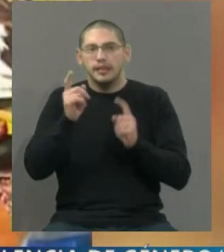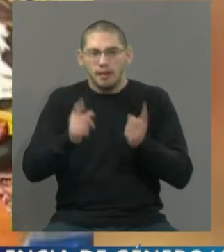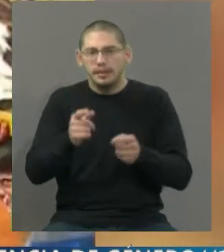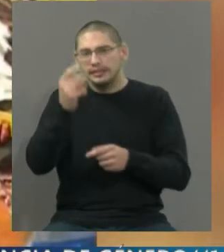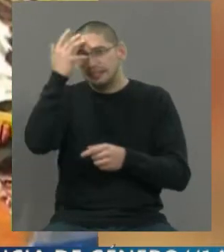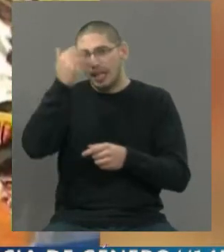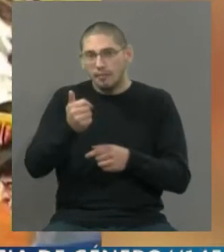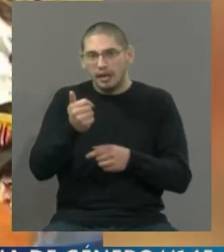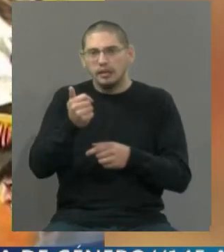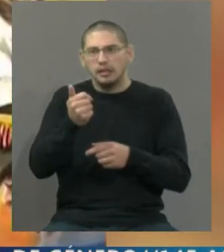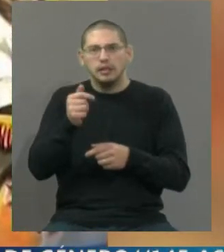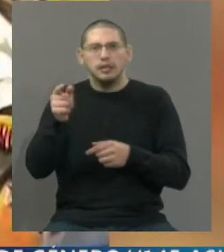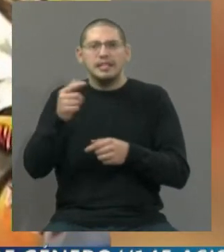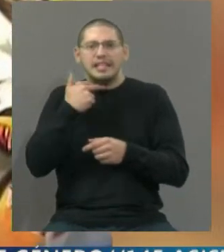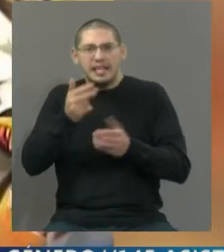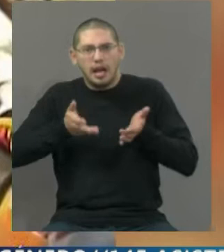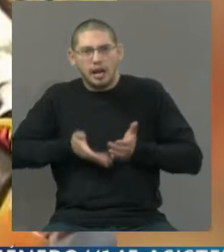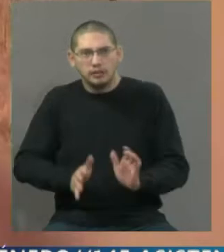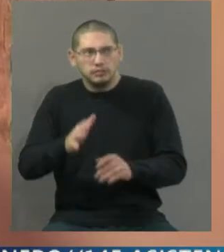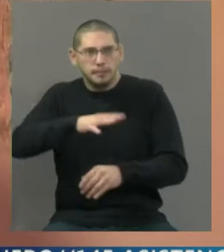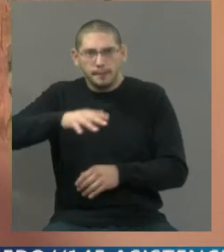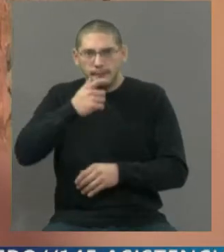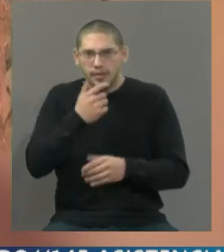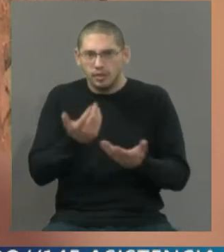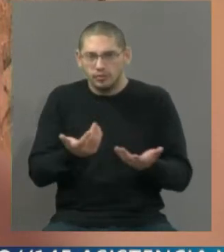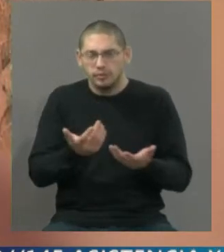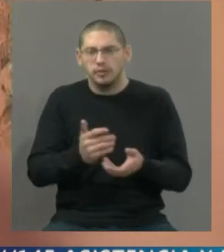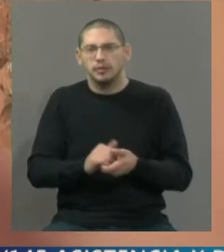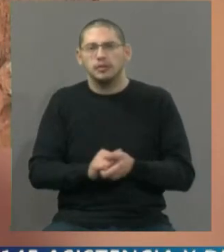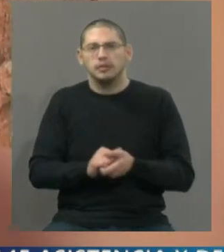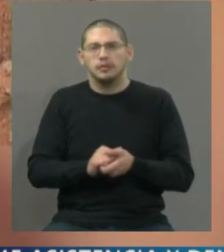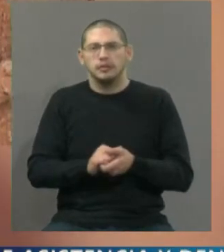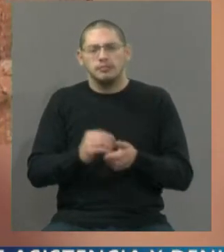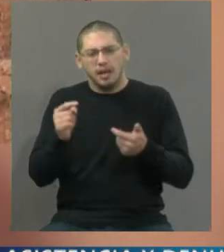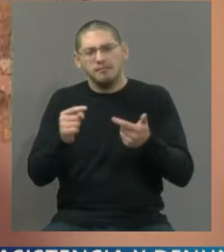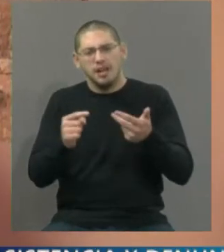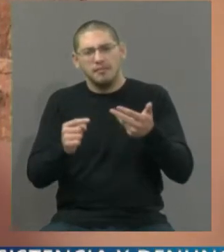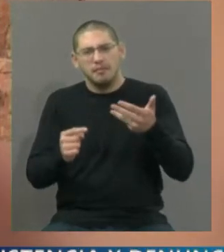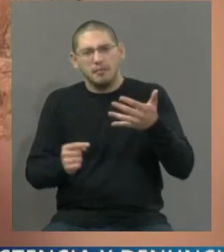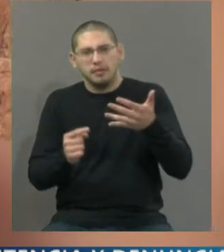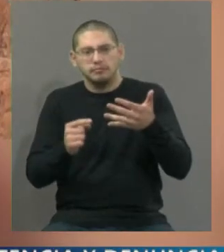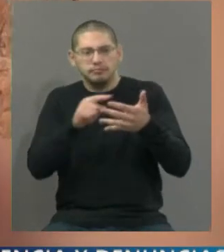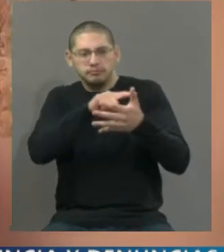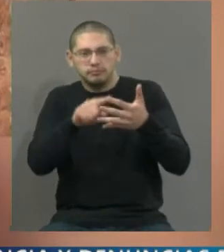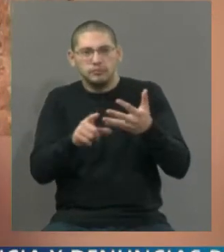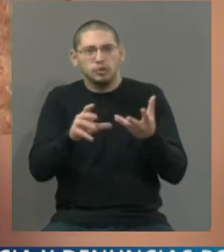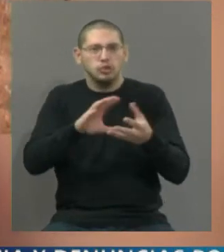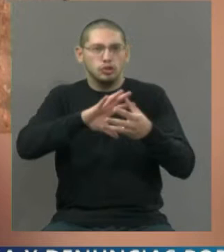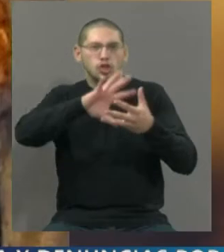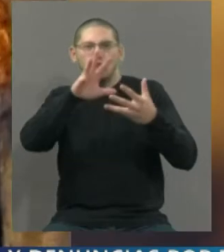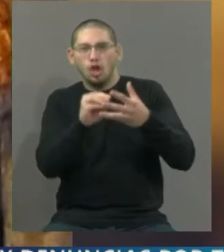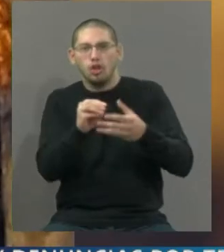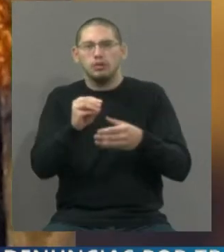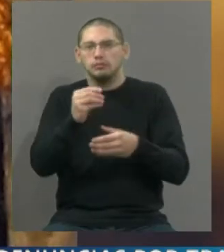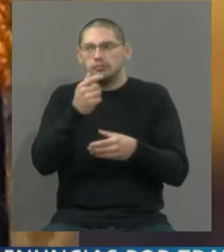Entonces, bueno, yo creo que todos esos componentes un poco a nosotros nos da una identidad sanmartiniana que no he